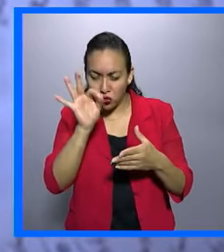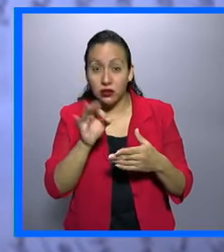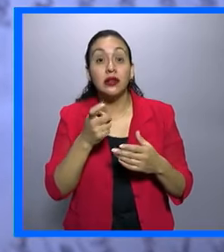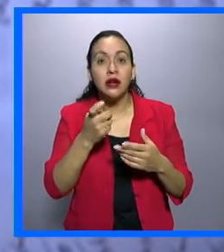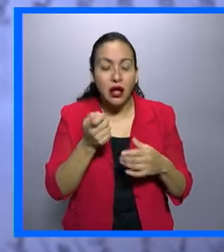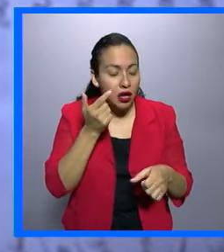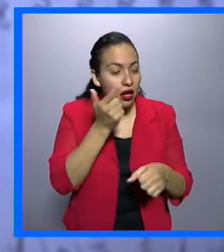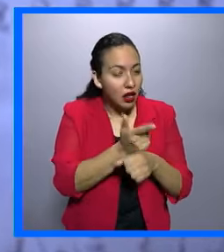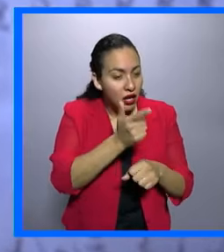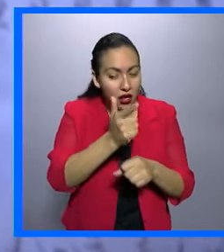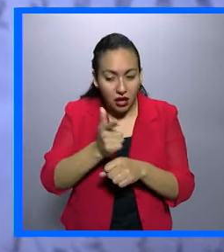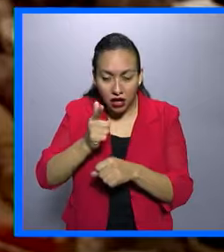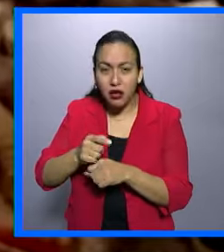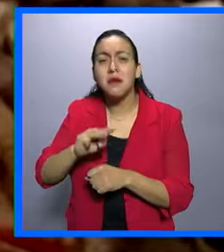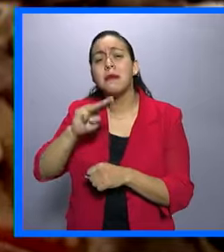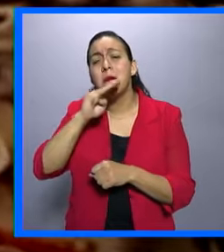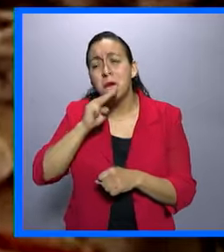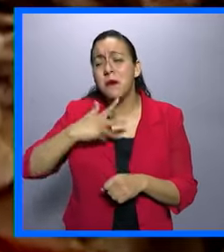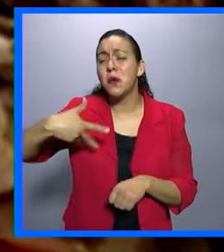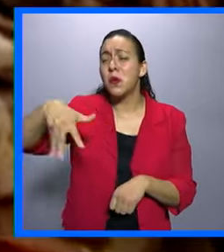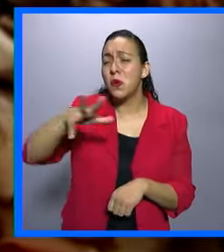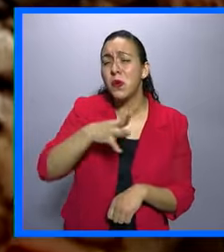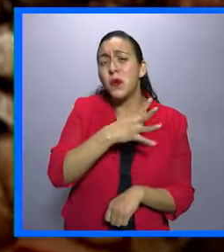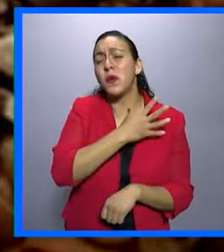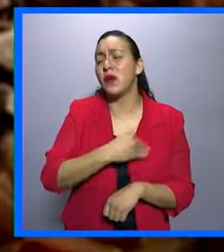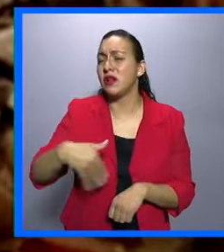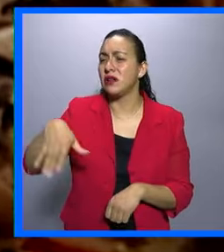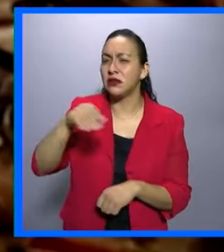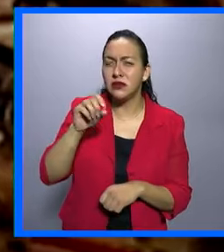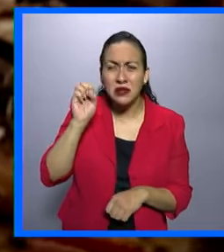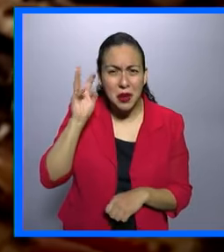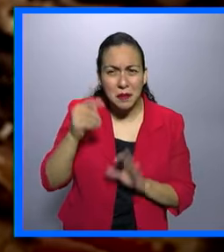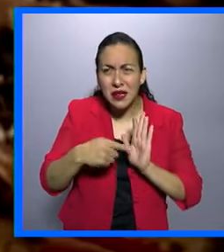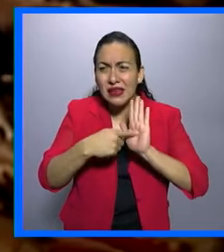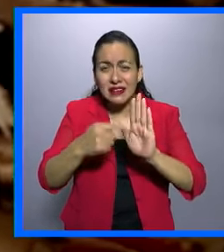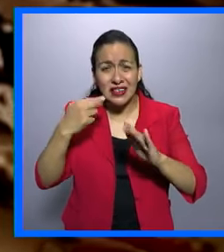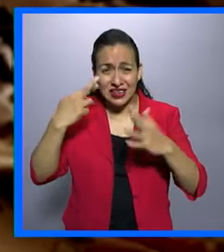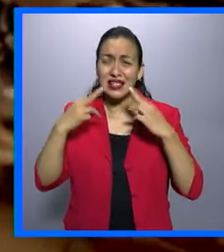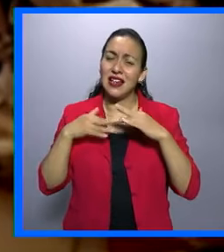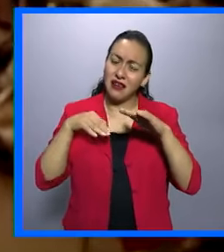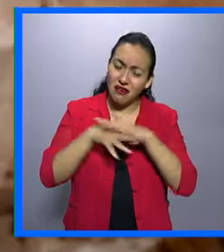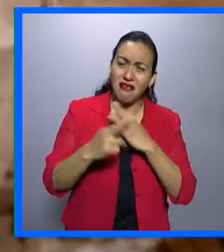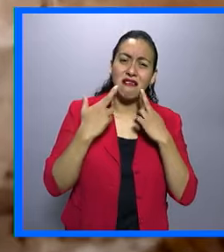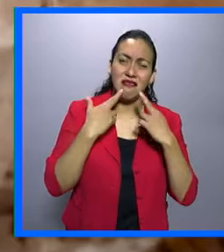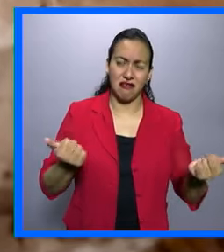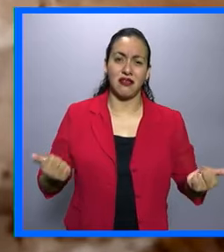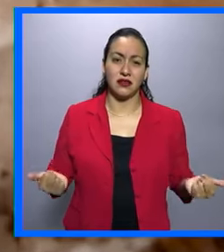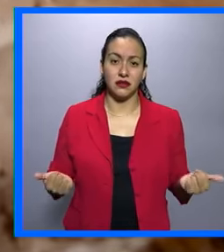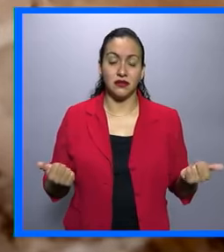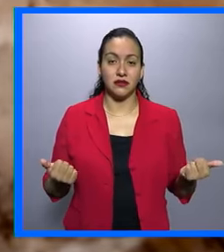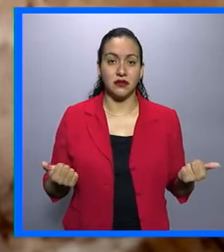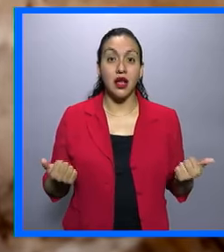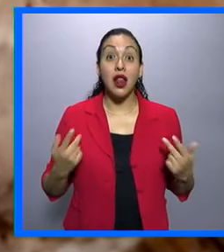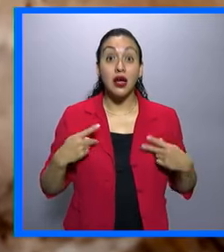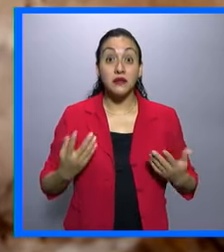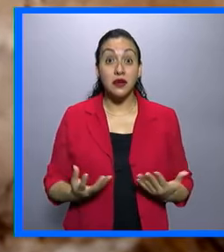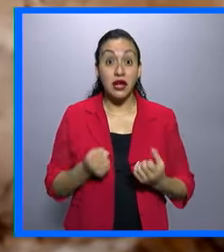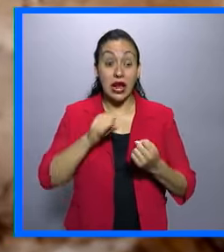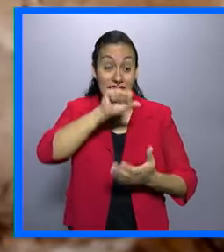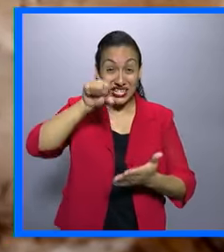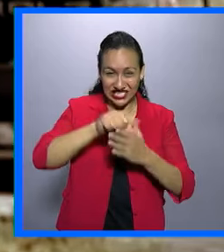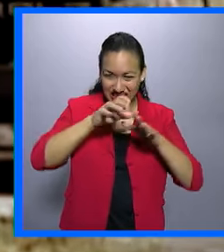parte de los hallazgos de madres buscadoras que transmitieron en vivo al ingresar al rancho. De acuerdo con sobrevivientes, el centro